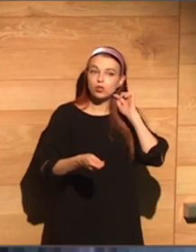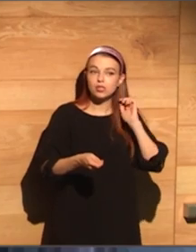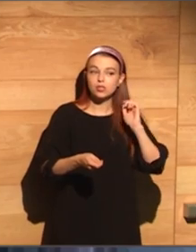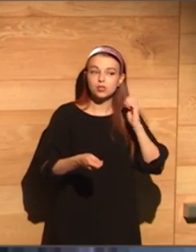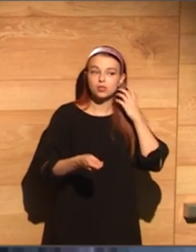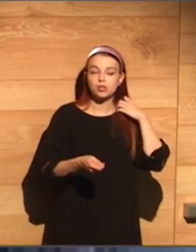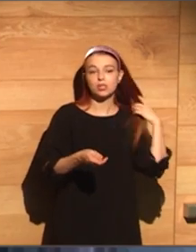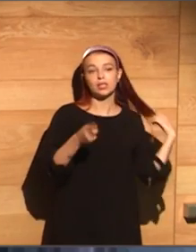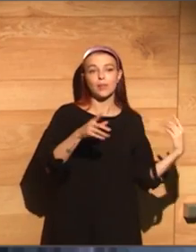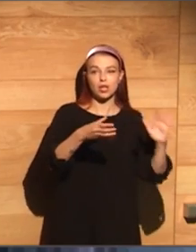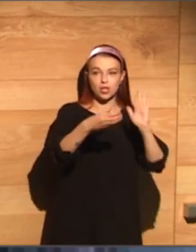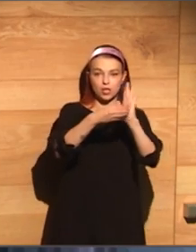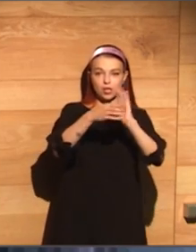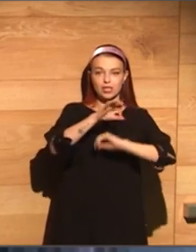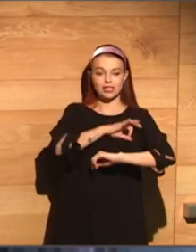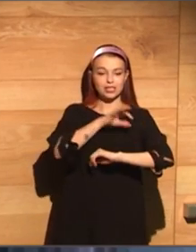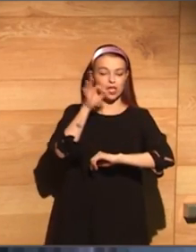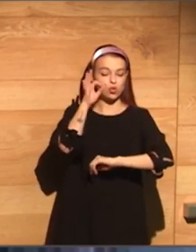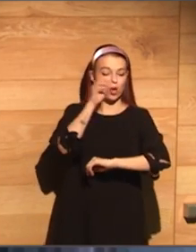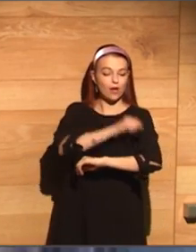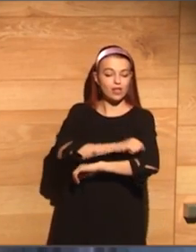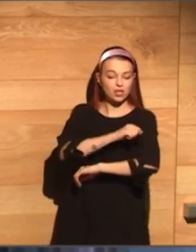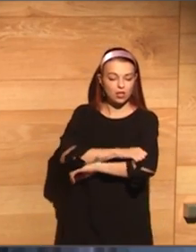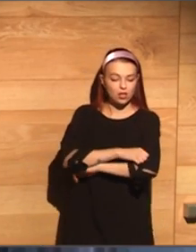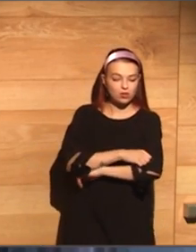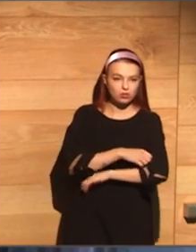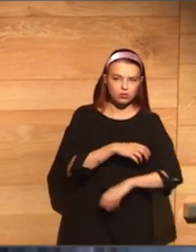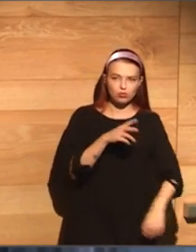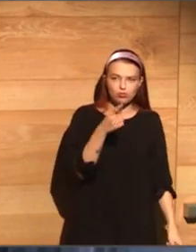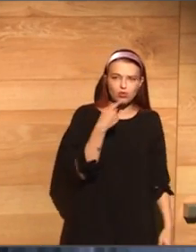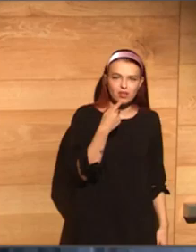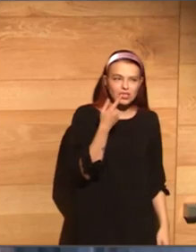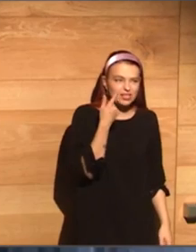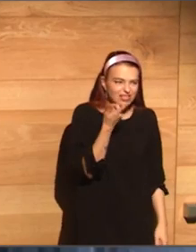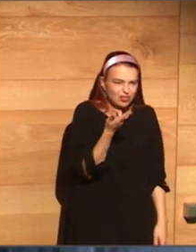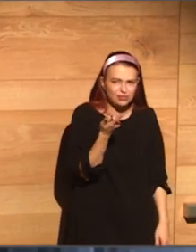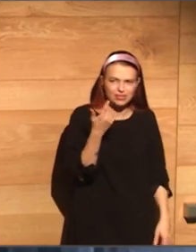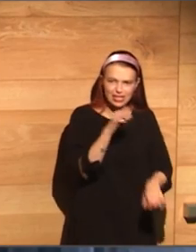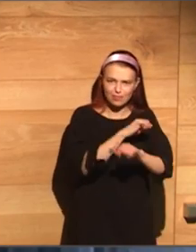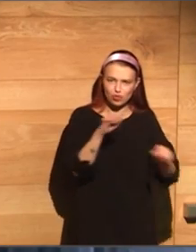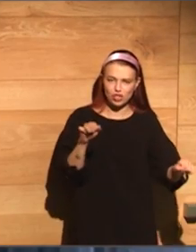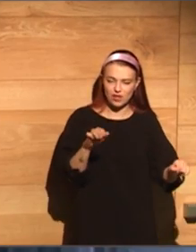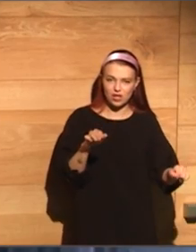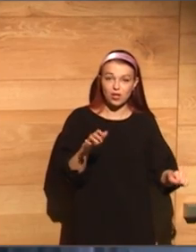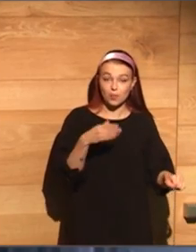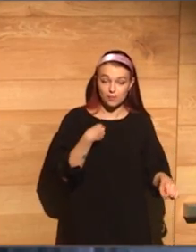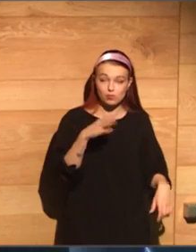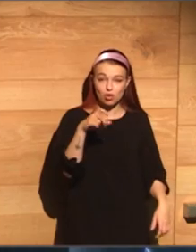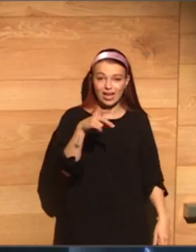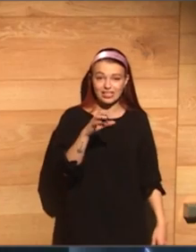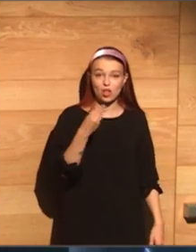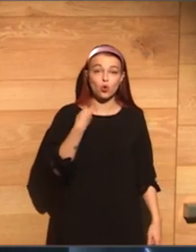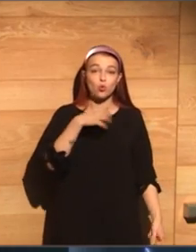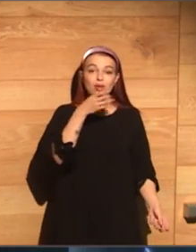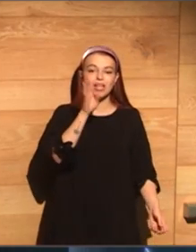lado de la ventana. Tú ves eso y dices, esto es imposible. Claro, pero tienes que verlo con un cronómetro. Porque es no lo que decía, cuenta. Lo que contaba Javier Cansado, ¿no? Que las películas de